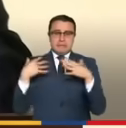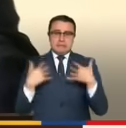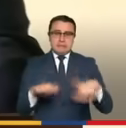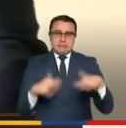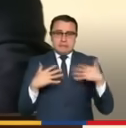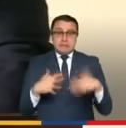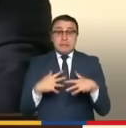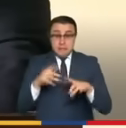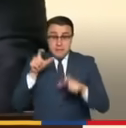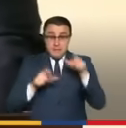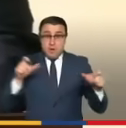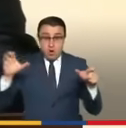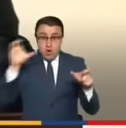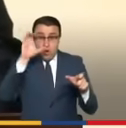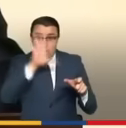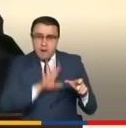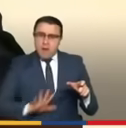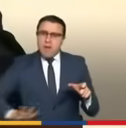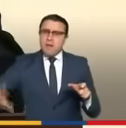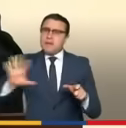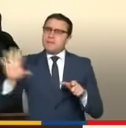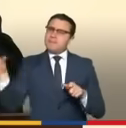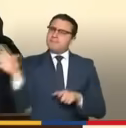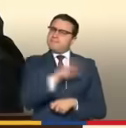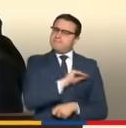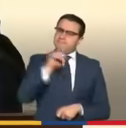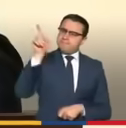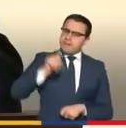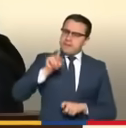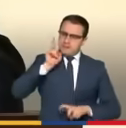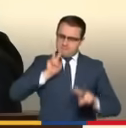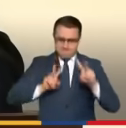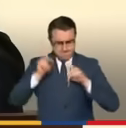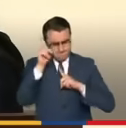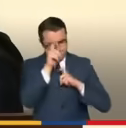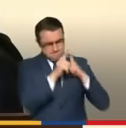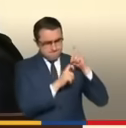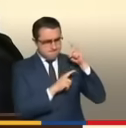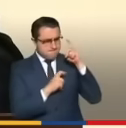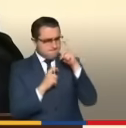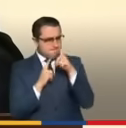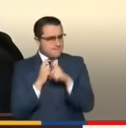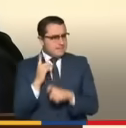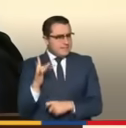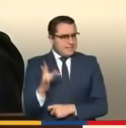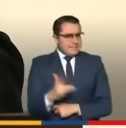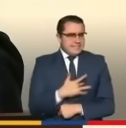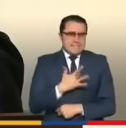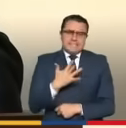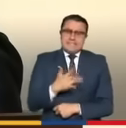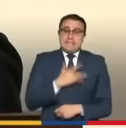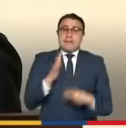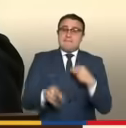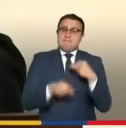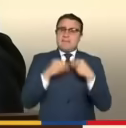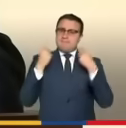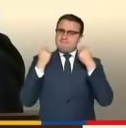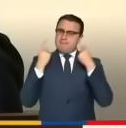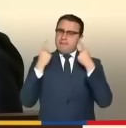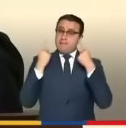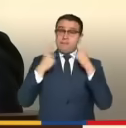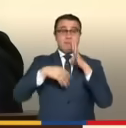en diversos aspectos, no solamente precisamente para sentirla, sino para entenderla y tratar de